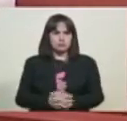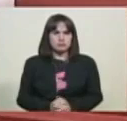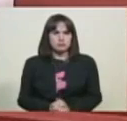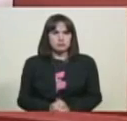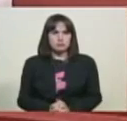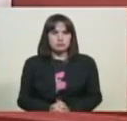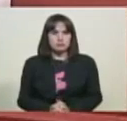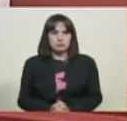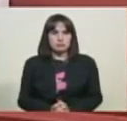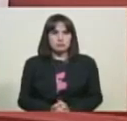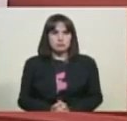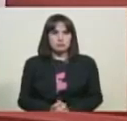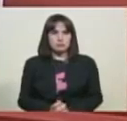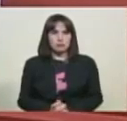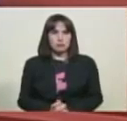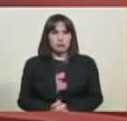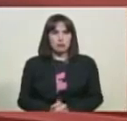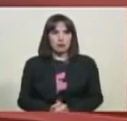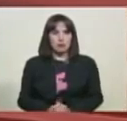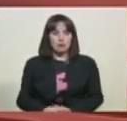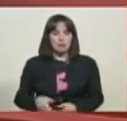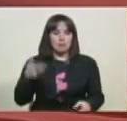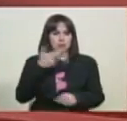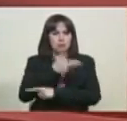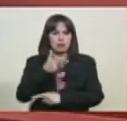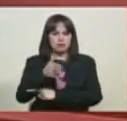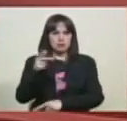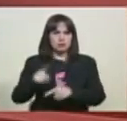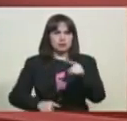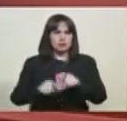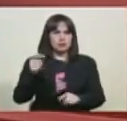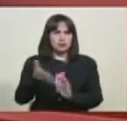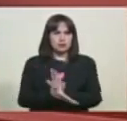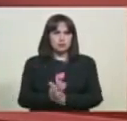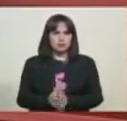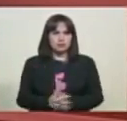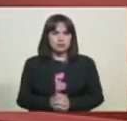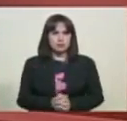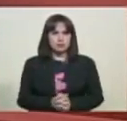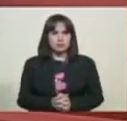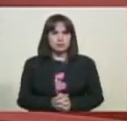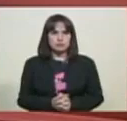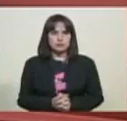país, matar la esperanza, matar la luz de paz,